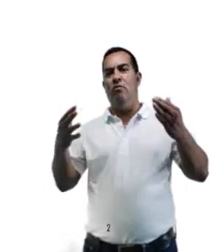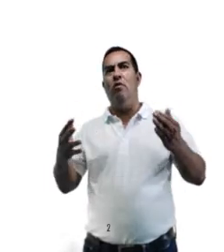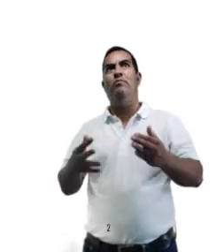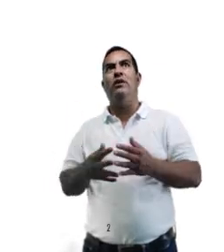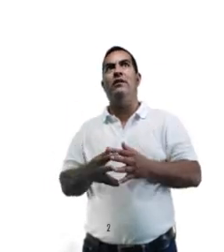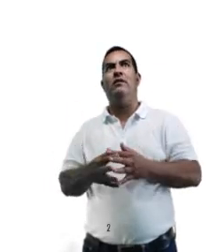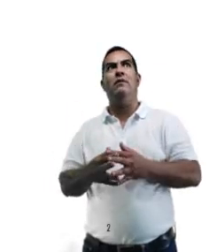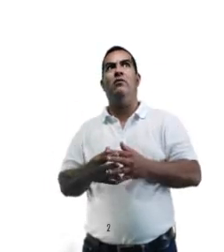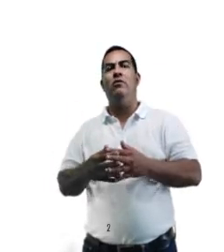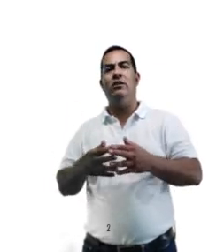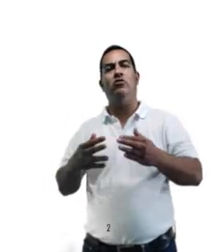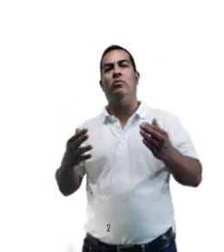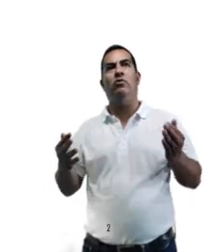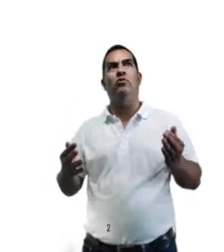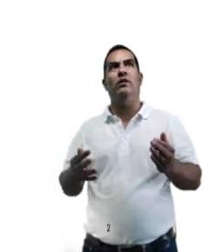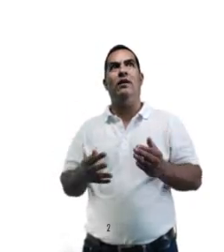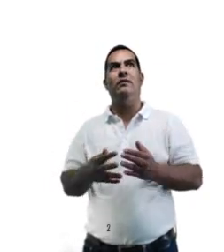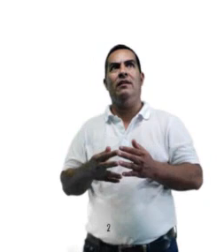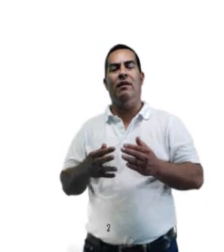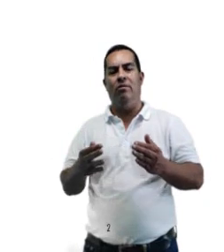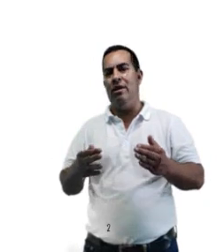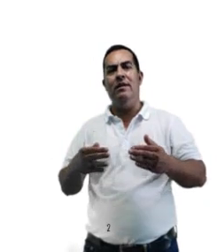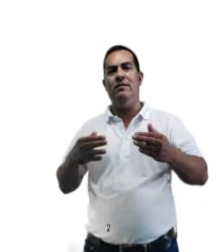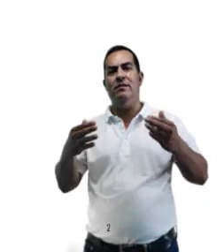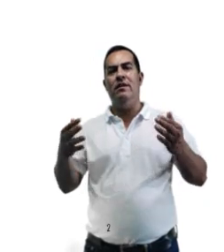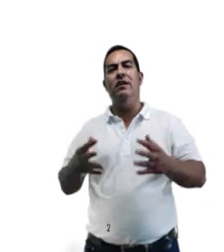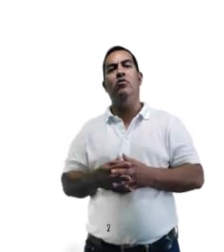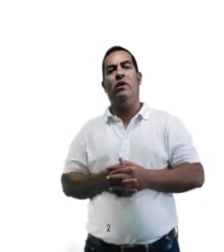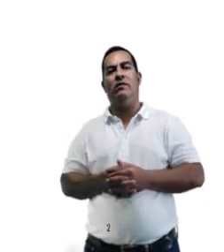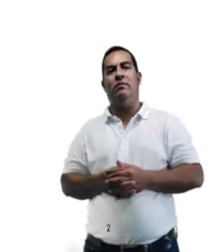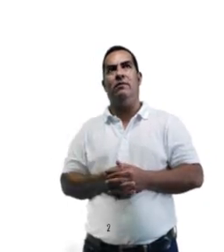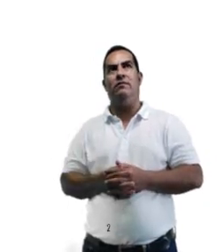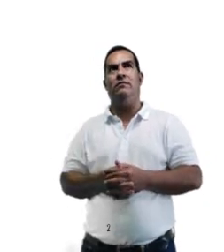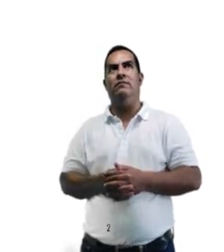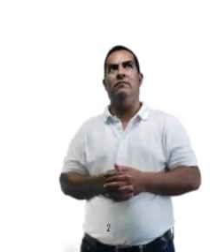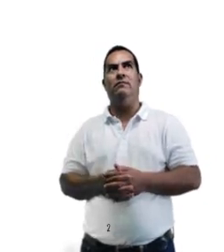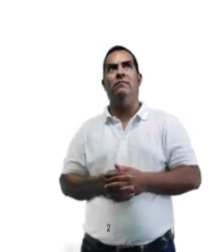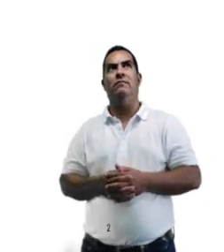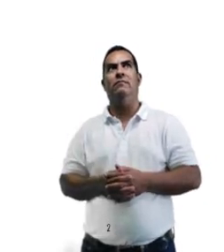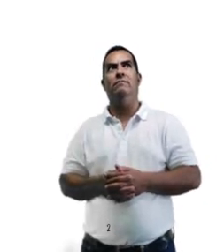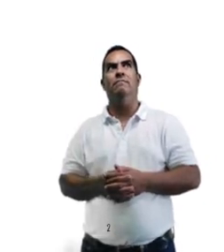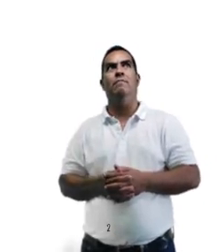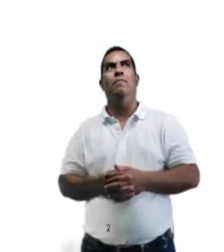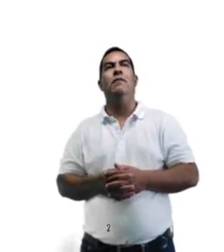y cómo obtener mejores oportunidades laborales y educativas?